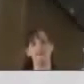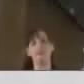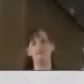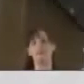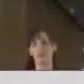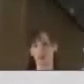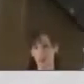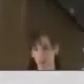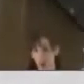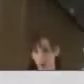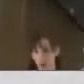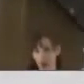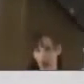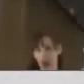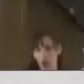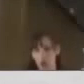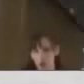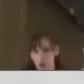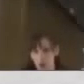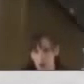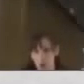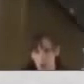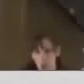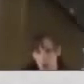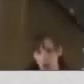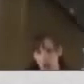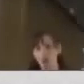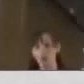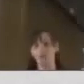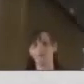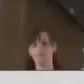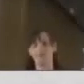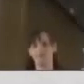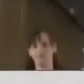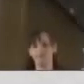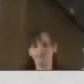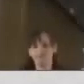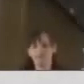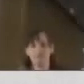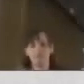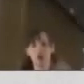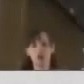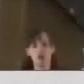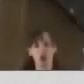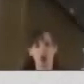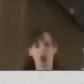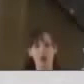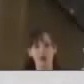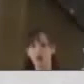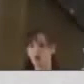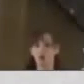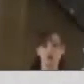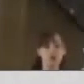que quebraron, fundieron, destruyeron el Estado desde lo moral, lo ético, lo económico y lo social, como si no tuvieran